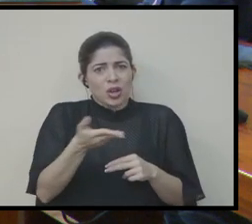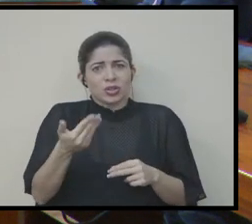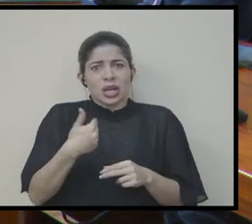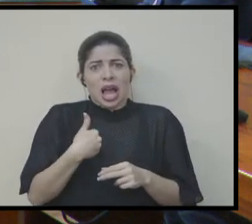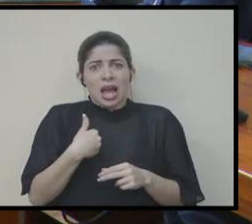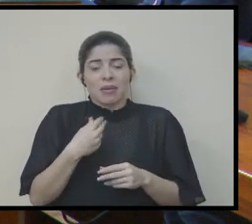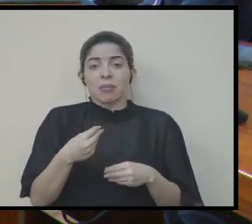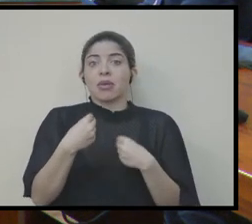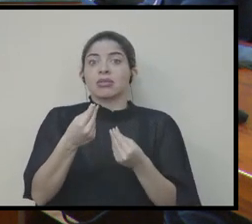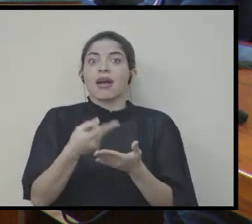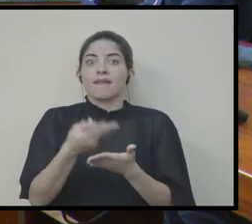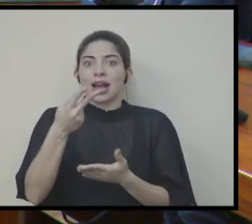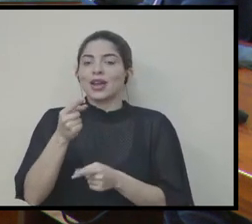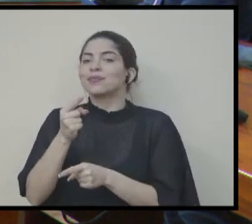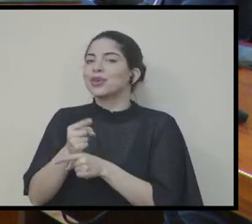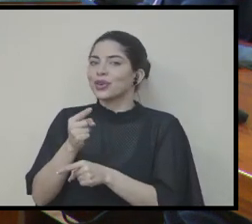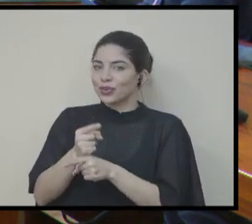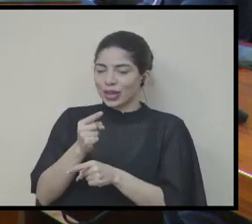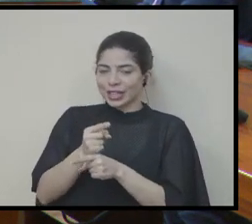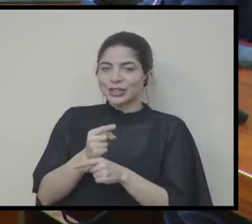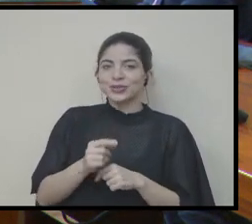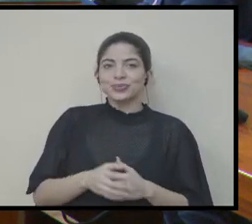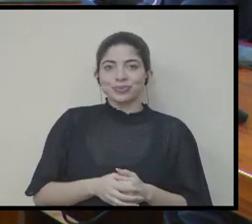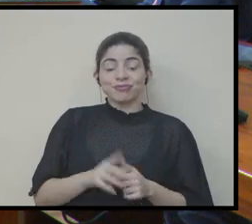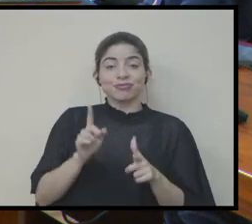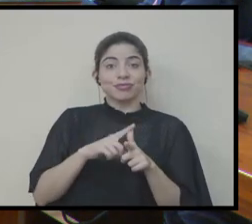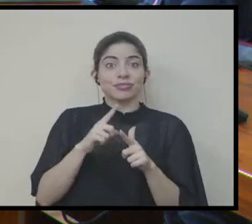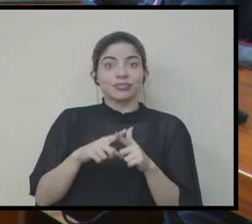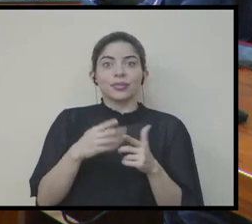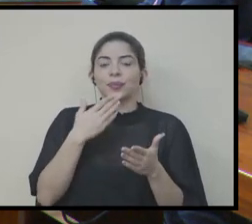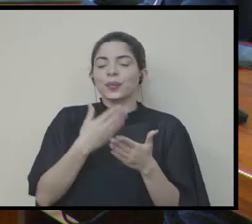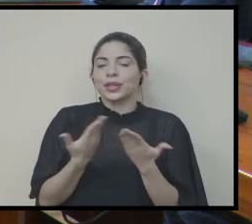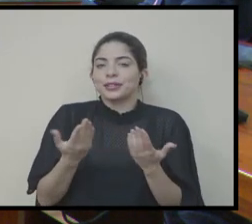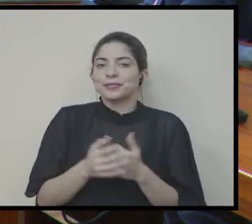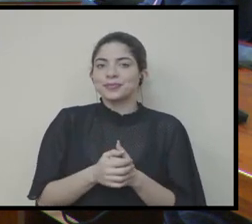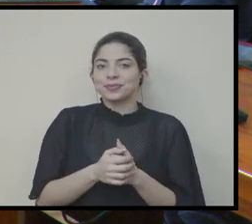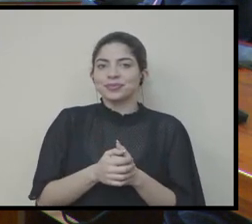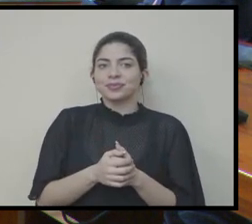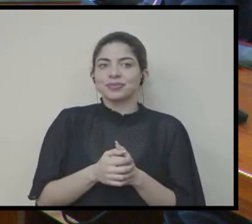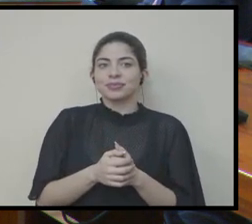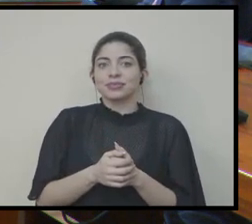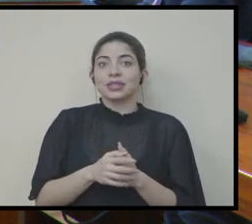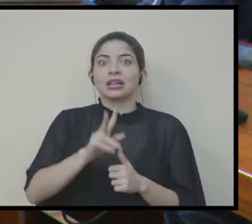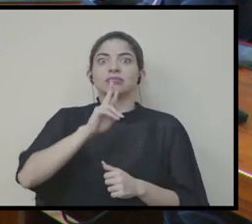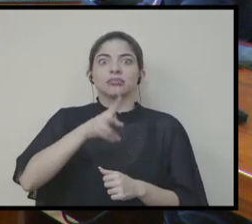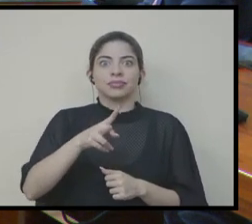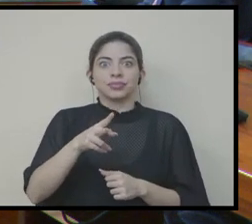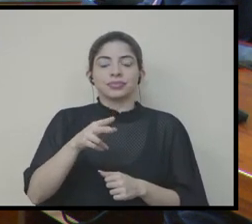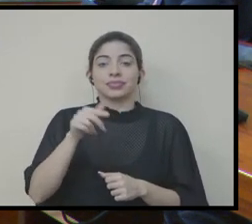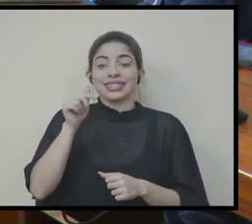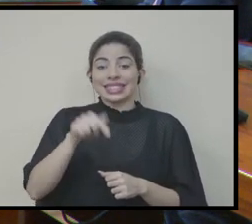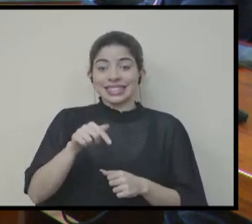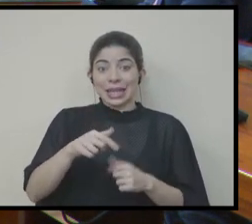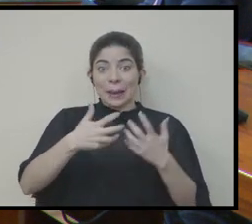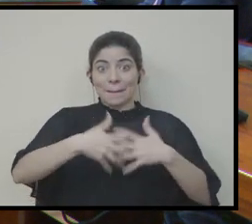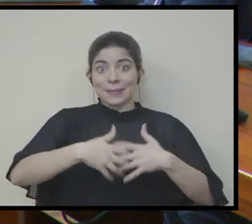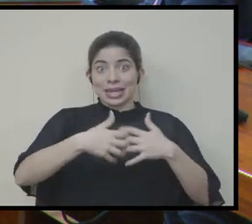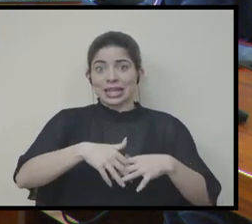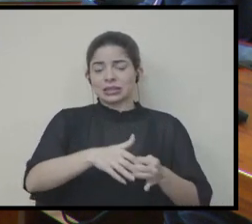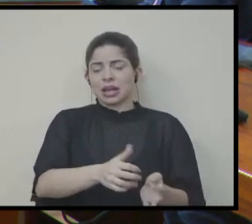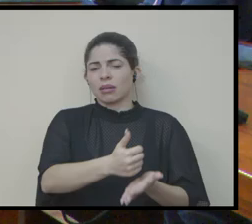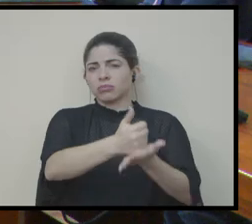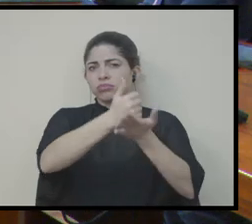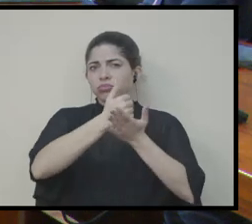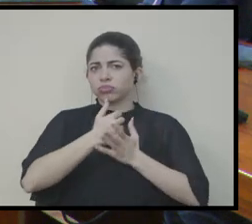Pero agrega valor. Exacto. Entonces, bueno, de verdad, esta empresa nos